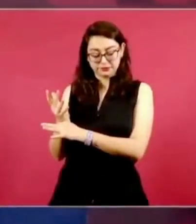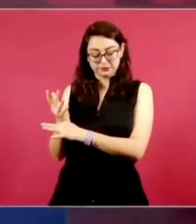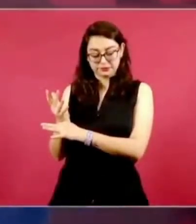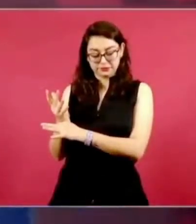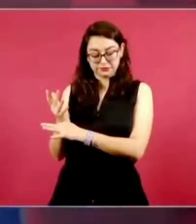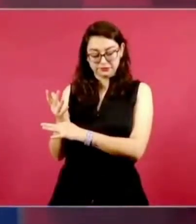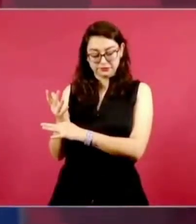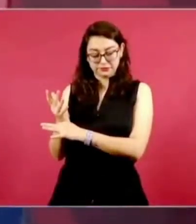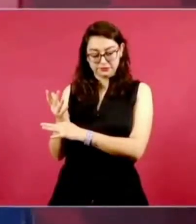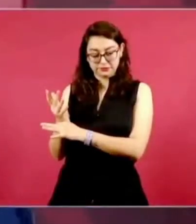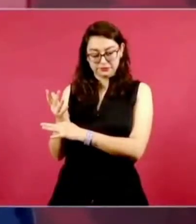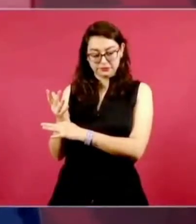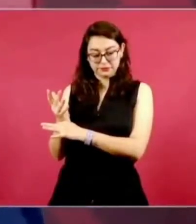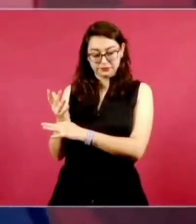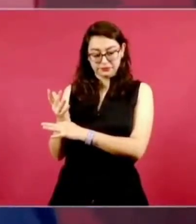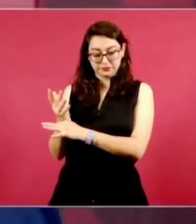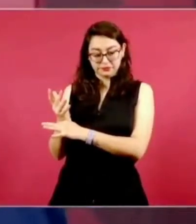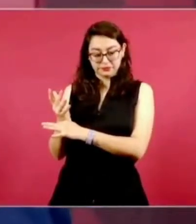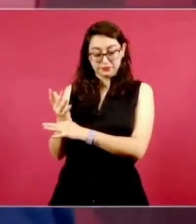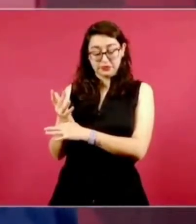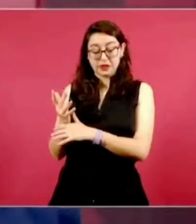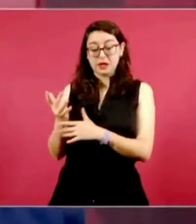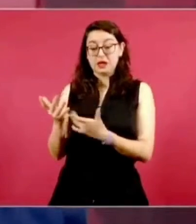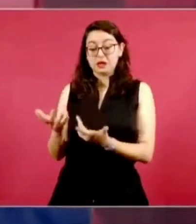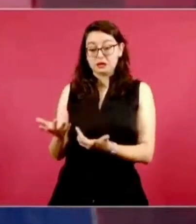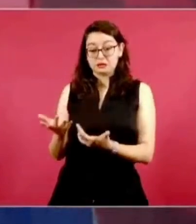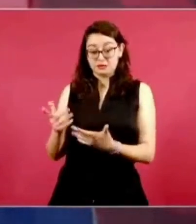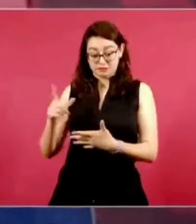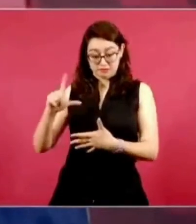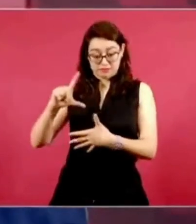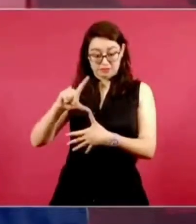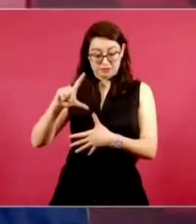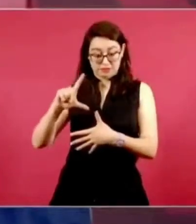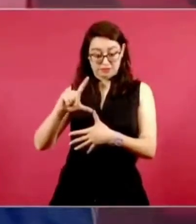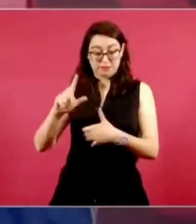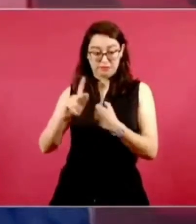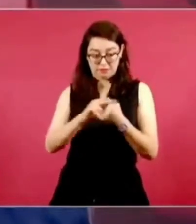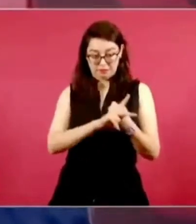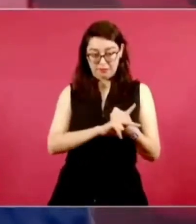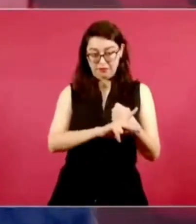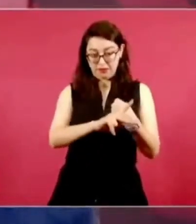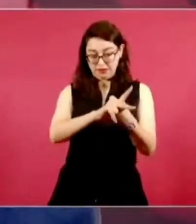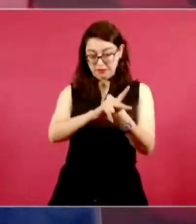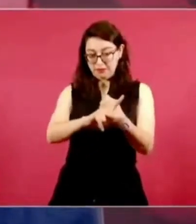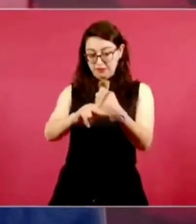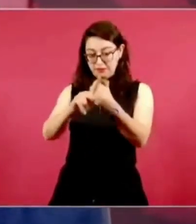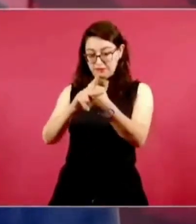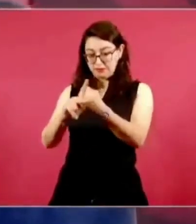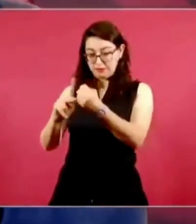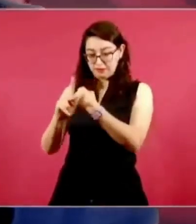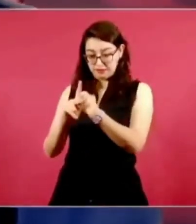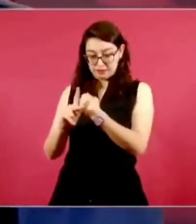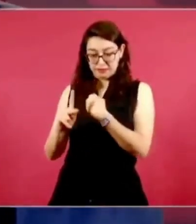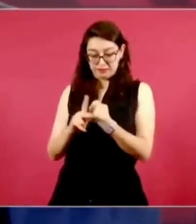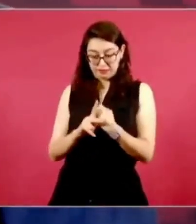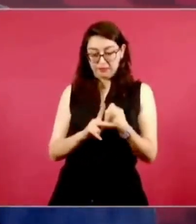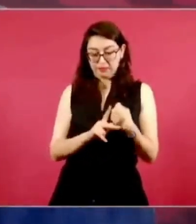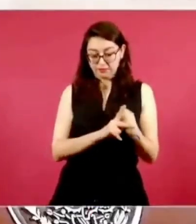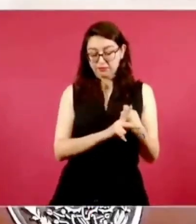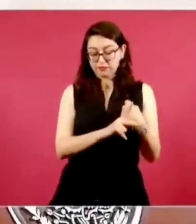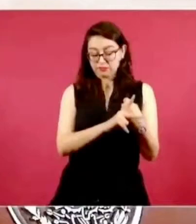en nuestras repúblicas. Habla de nuestra América.